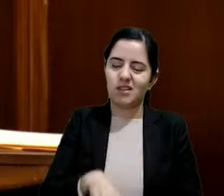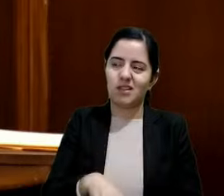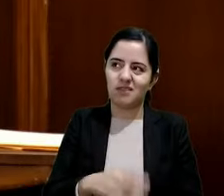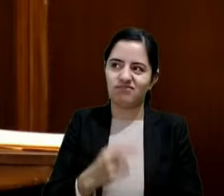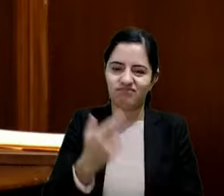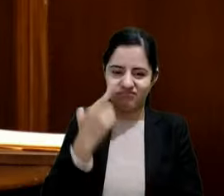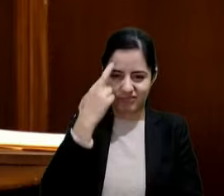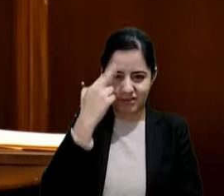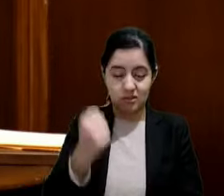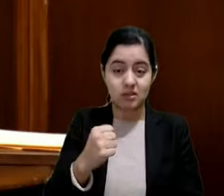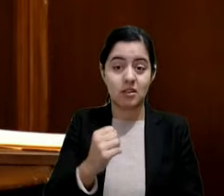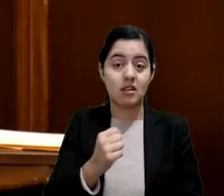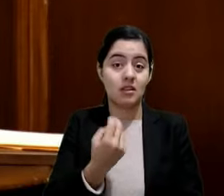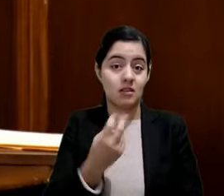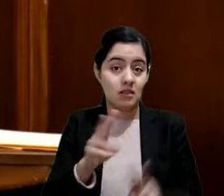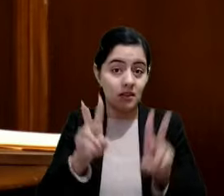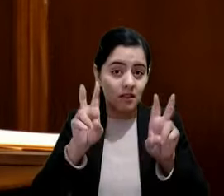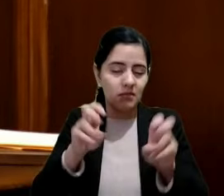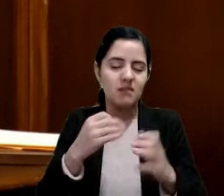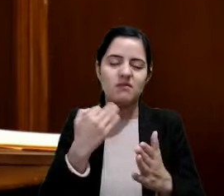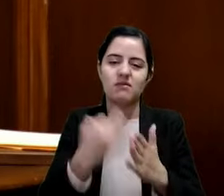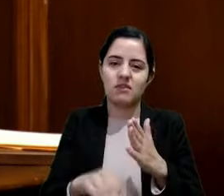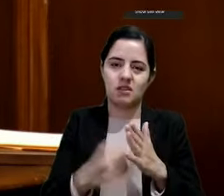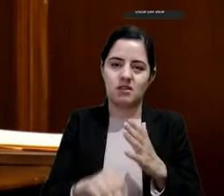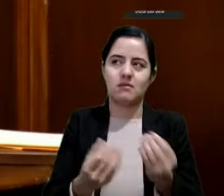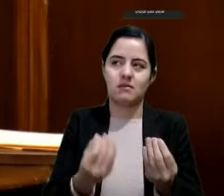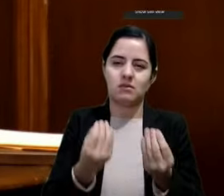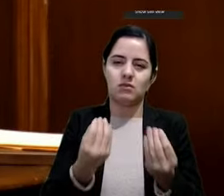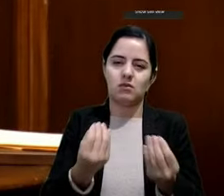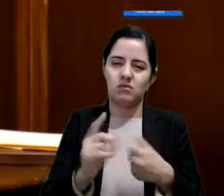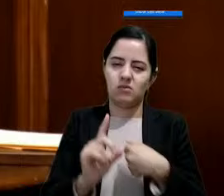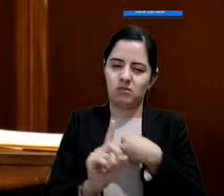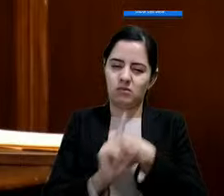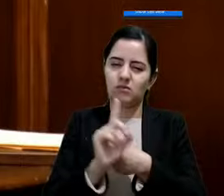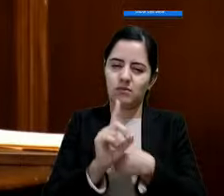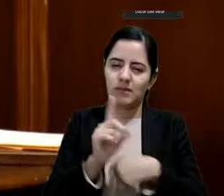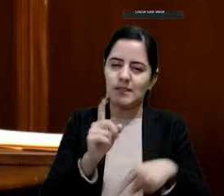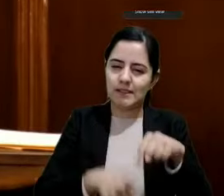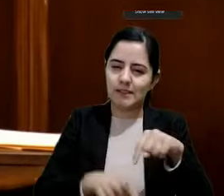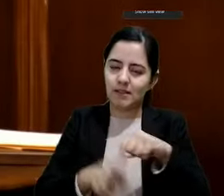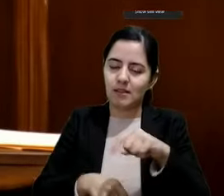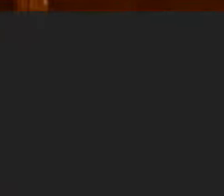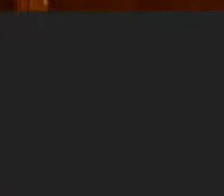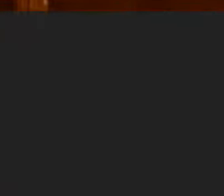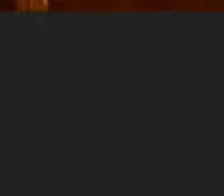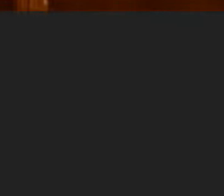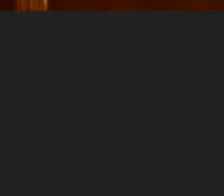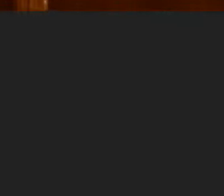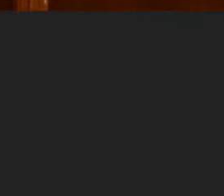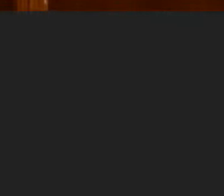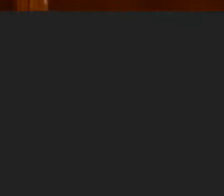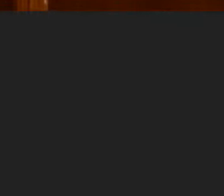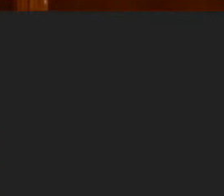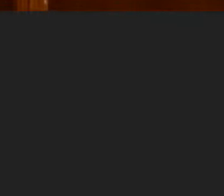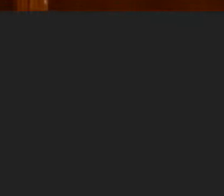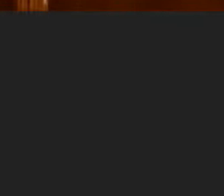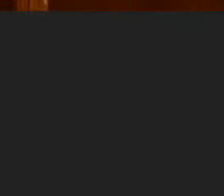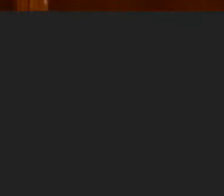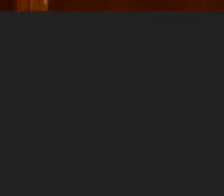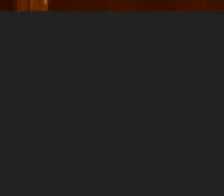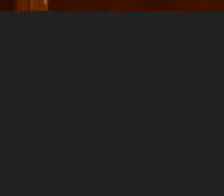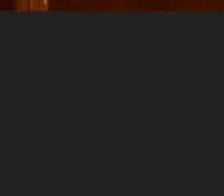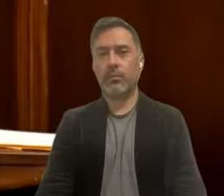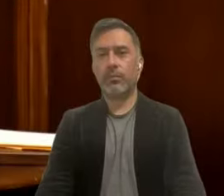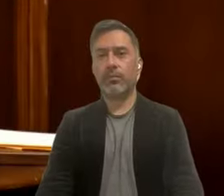en esta materia falta mucho por hacer y por resolver, pero es un camino de reconstrucción que ya se inició y no